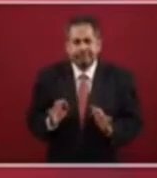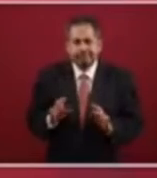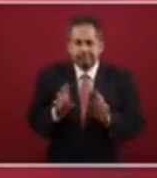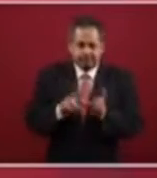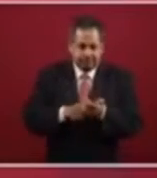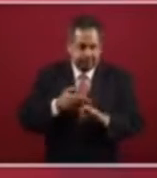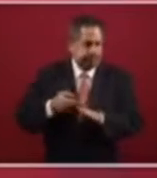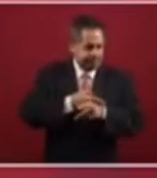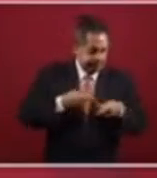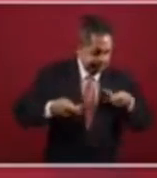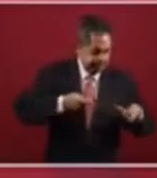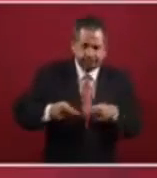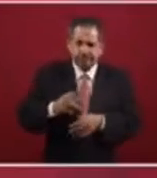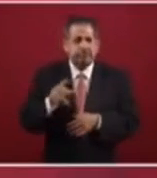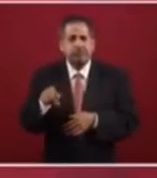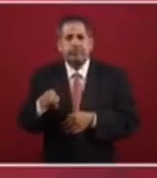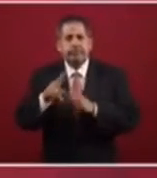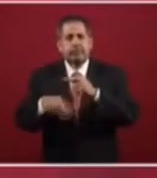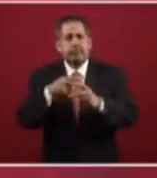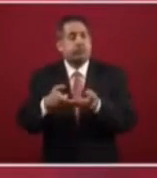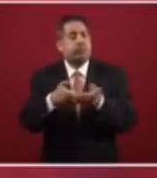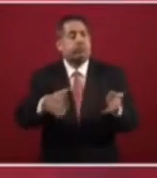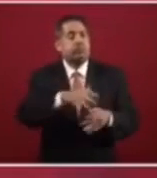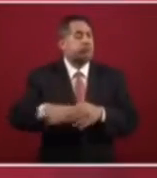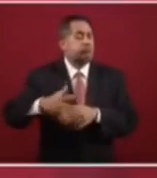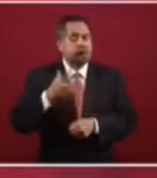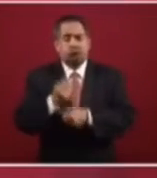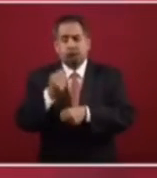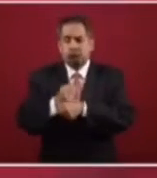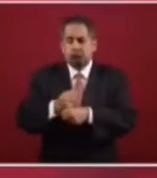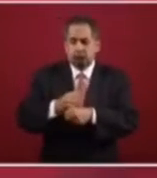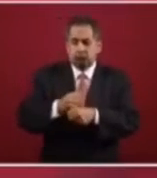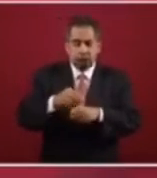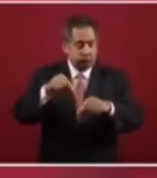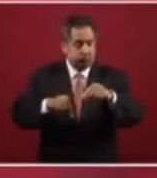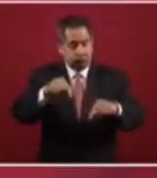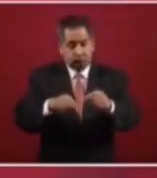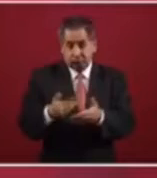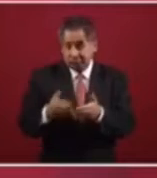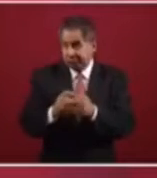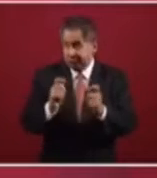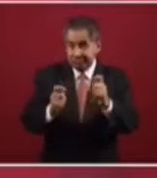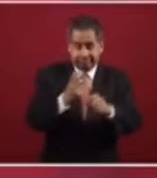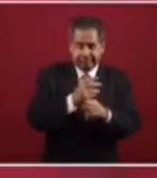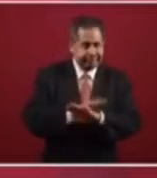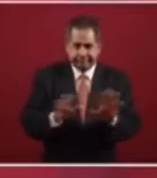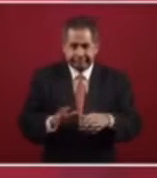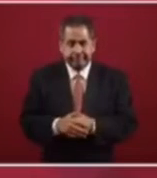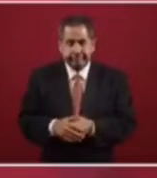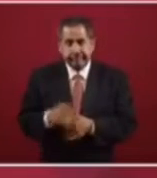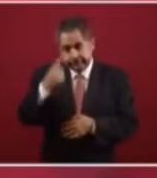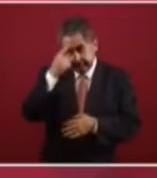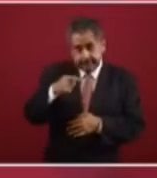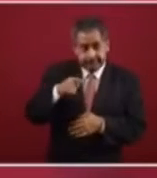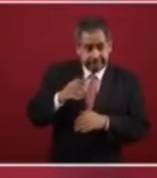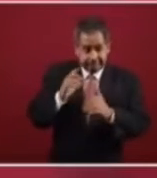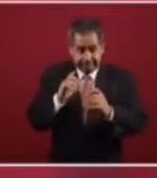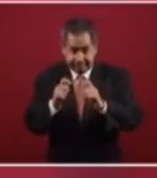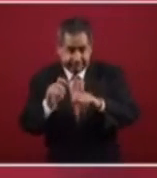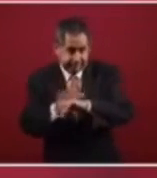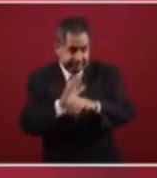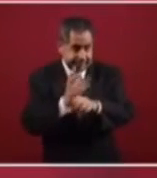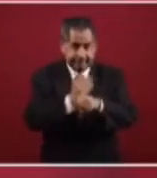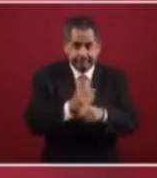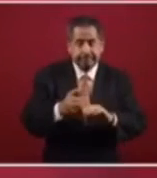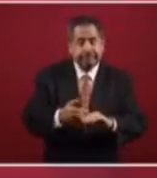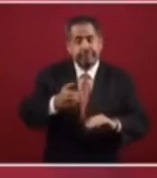trabajo que van a ir al predio a donde se está condicionando actualmente, porque para el acondicionamiento del sitio,